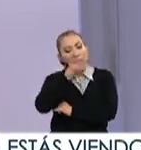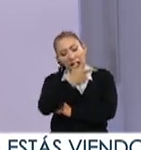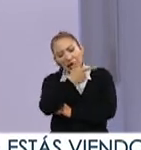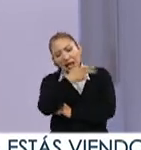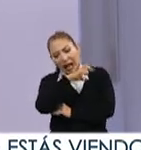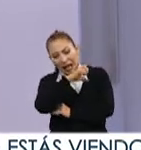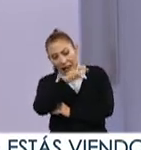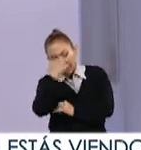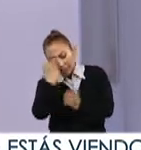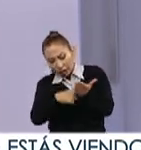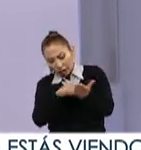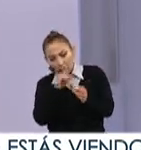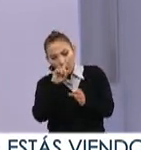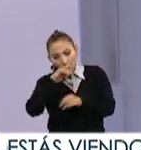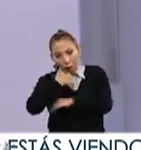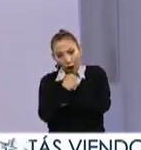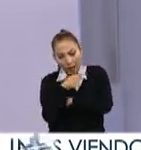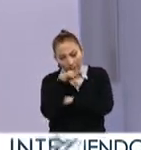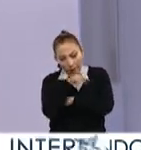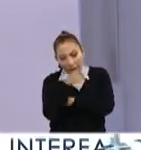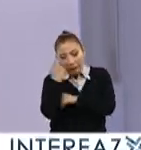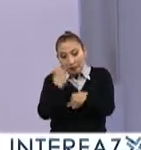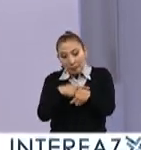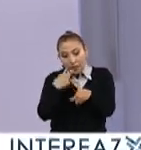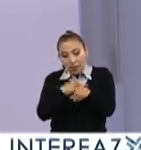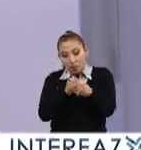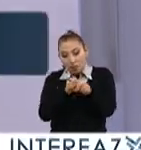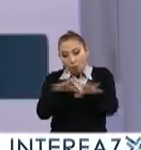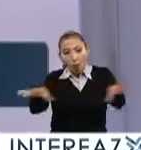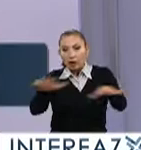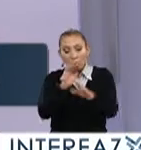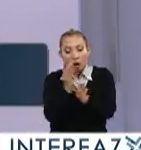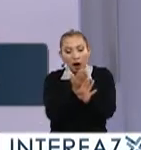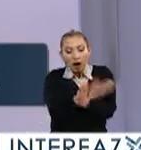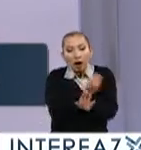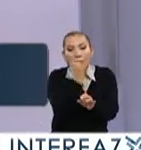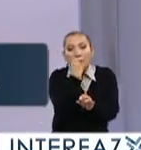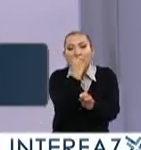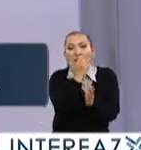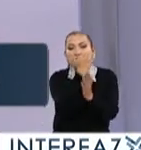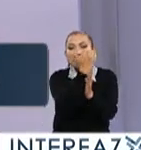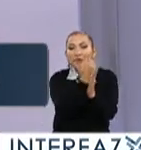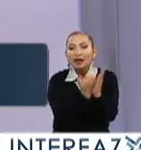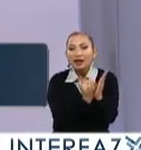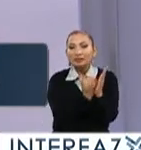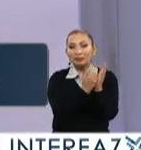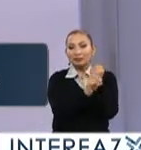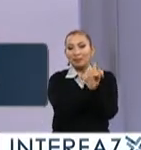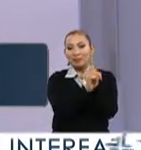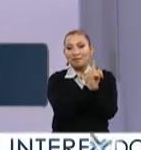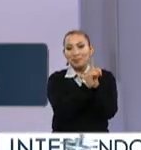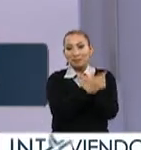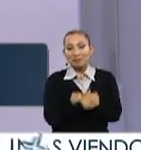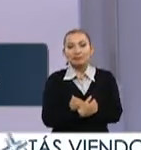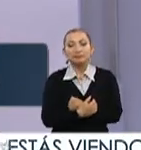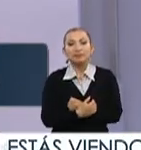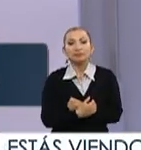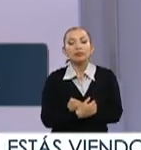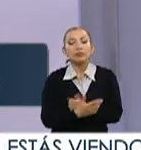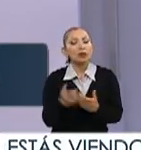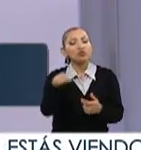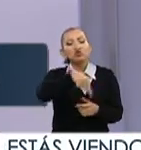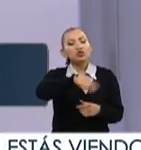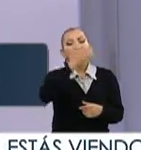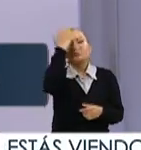pueden no expresar para que la enfermedad se dé, ¿no? Que se pueda prevenir mediante la alimentación y regular estas ¿Y qué experiencia han